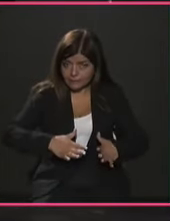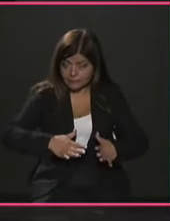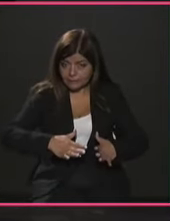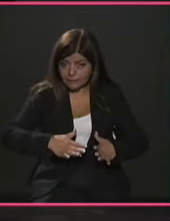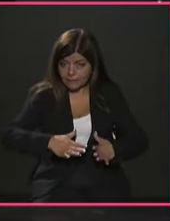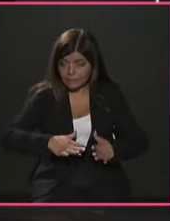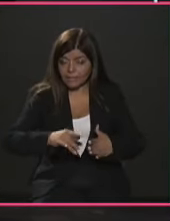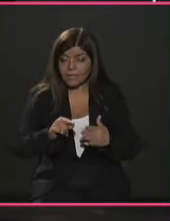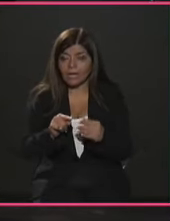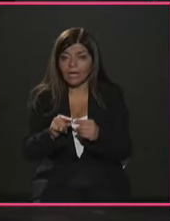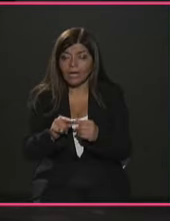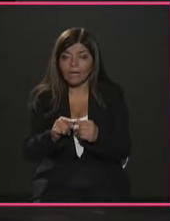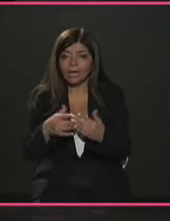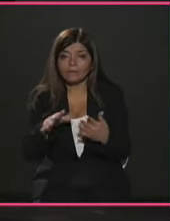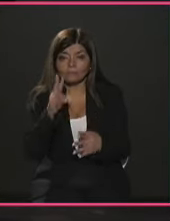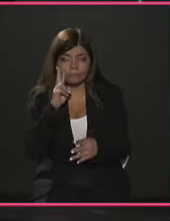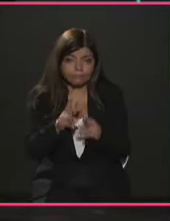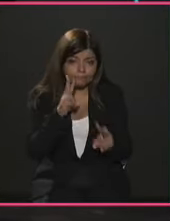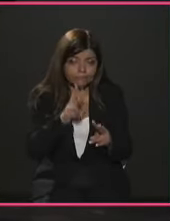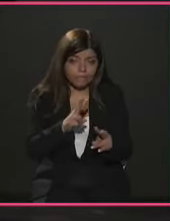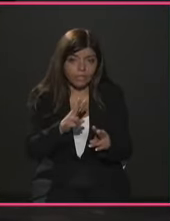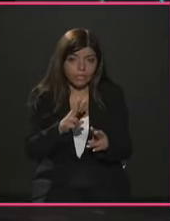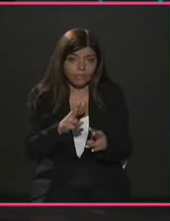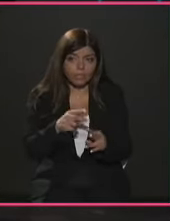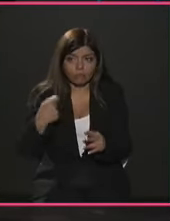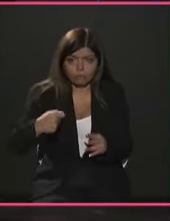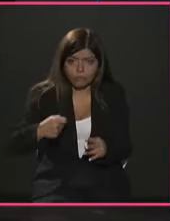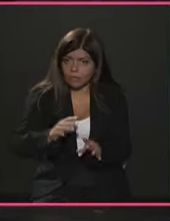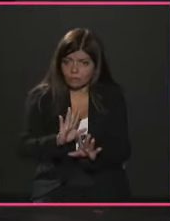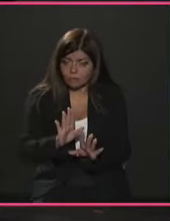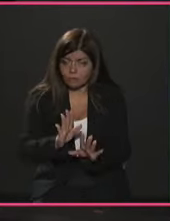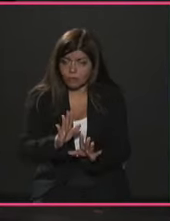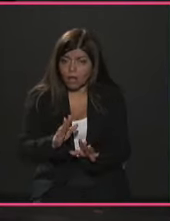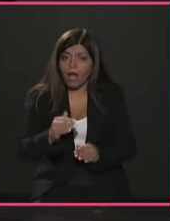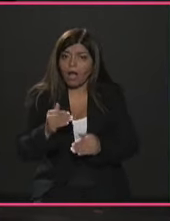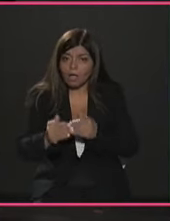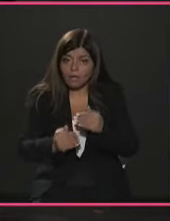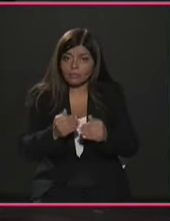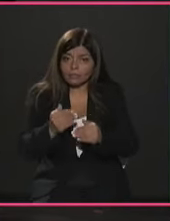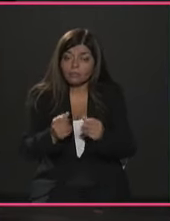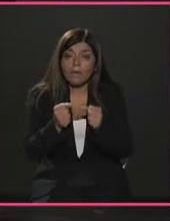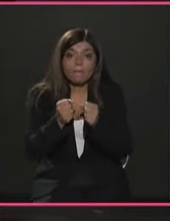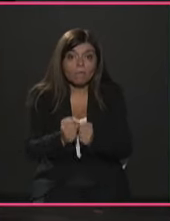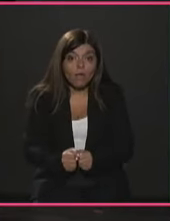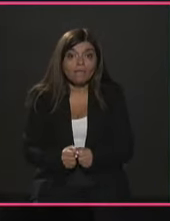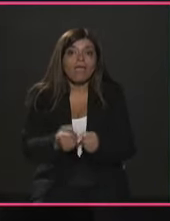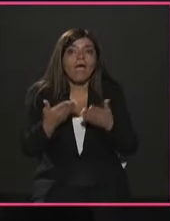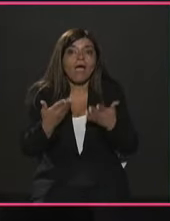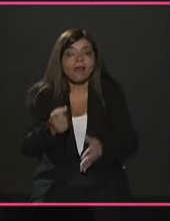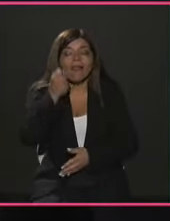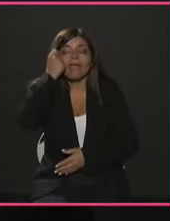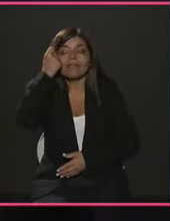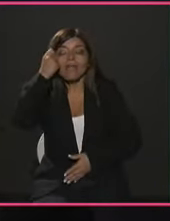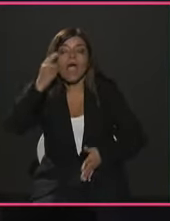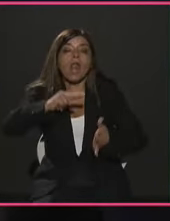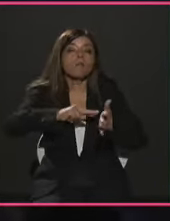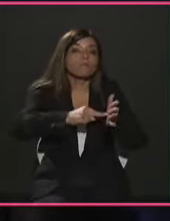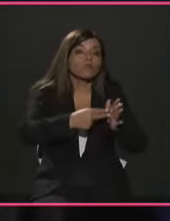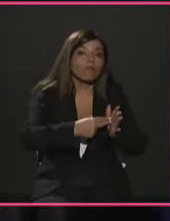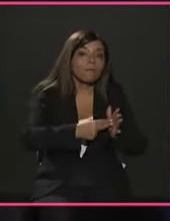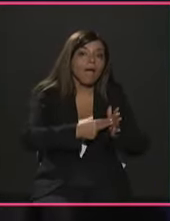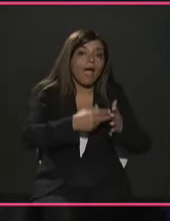son no son tan costosas de desplegar Así que la idea es lar con con el problema físico y los dos problemas